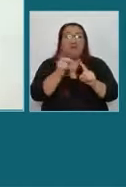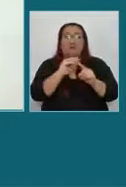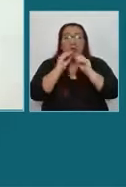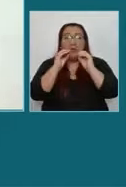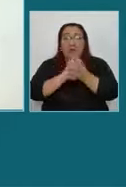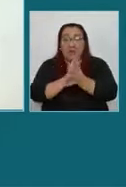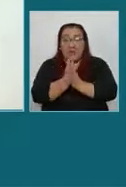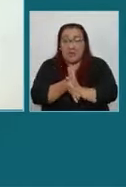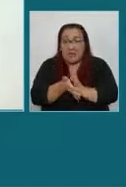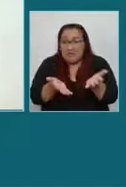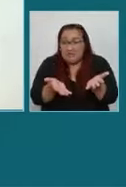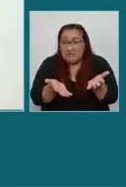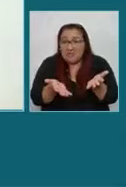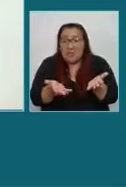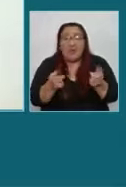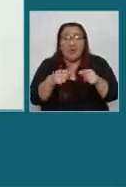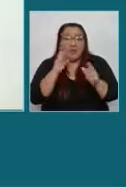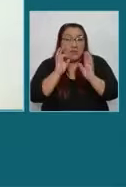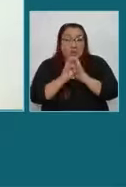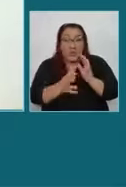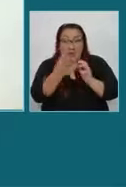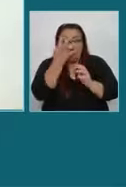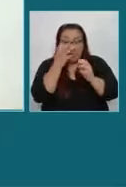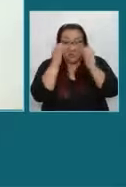enojo es la emoción